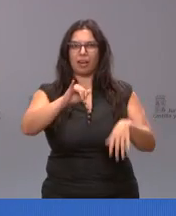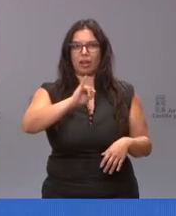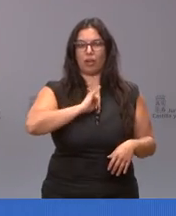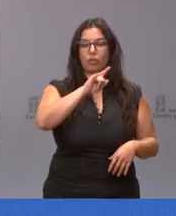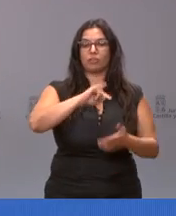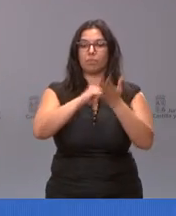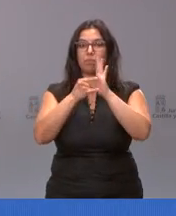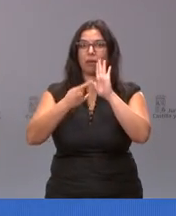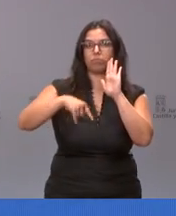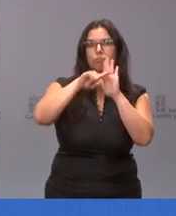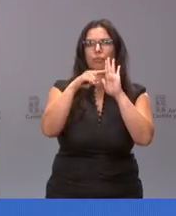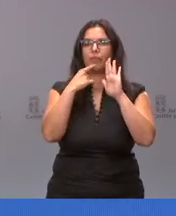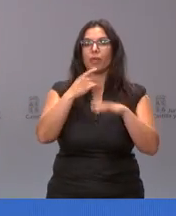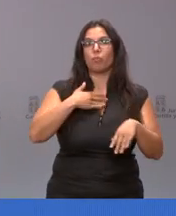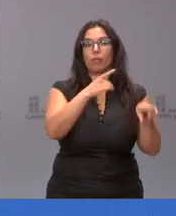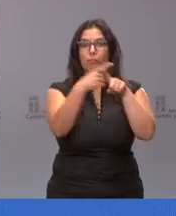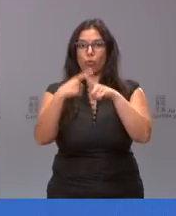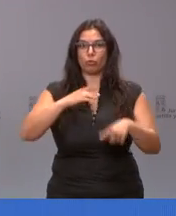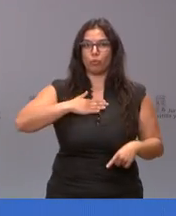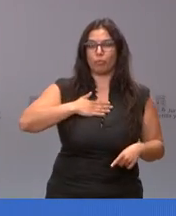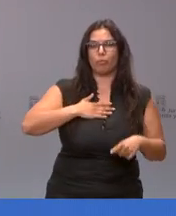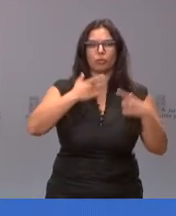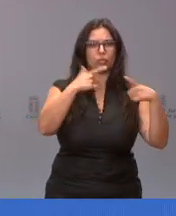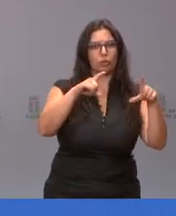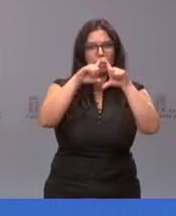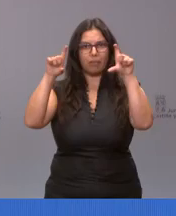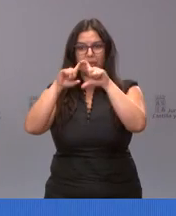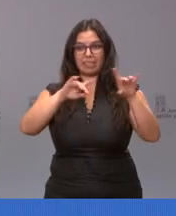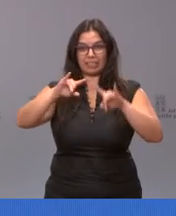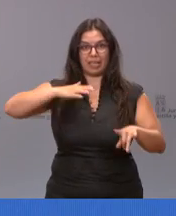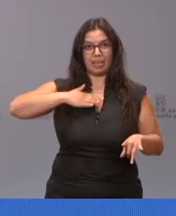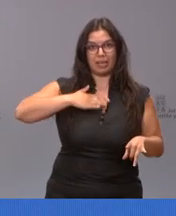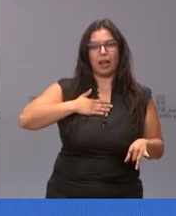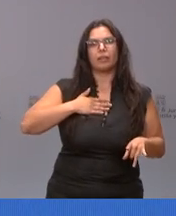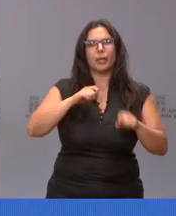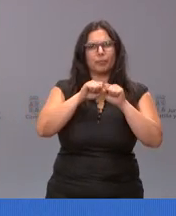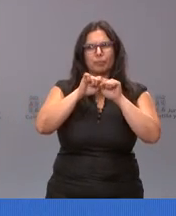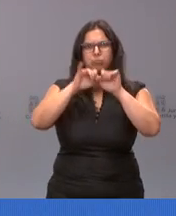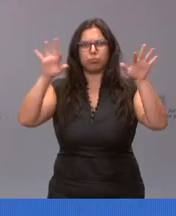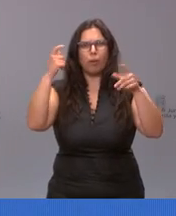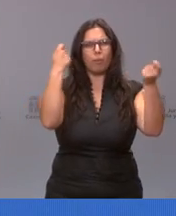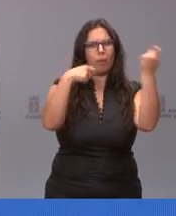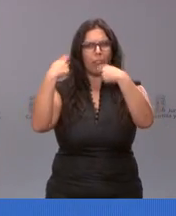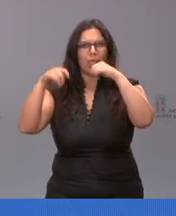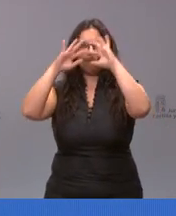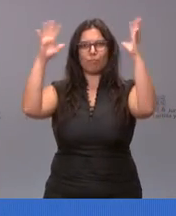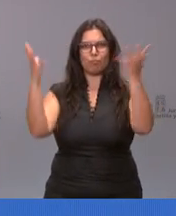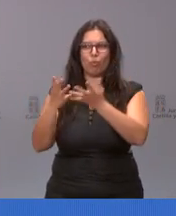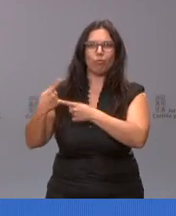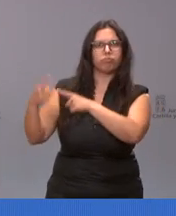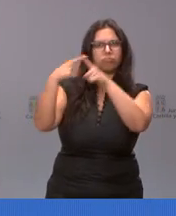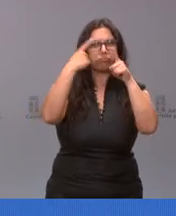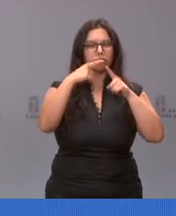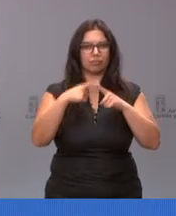plantea la posibilidad de ver los productos de los sectores y empresas de nuestra tierra en diferentes partes del mundo y que se encauza a la